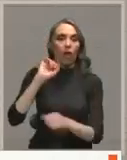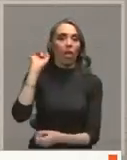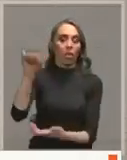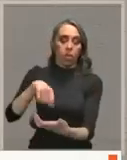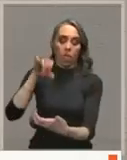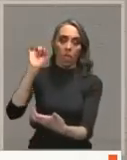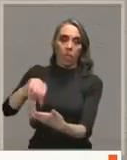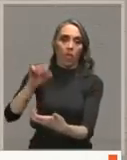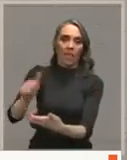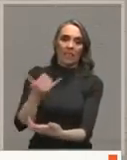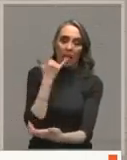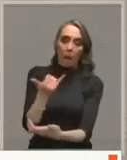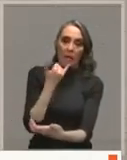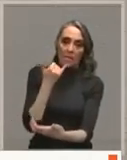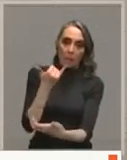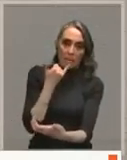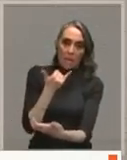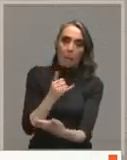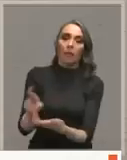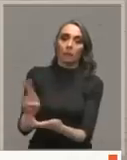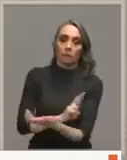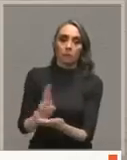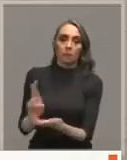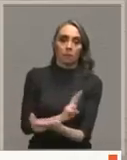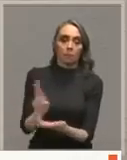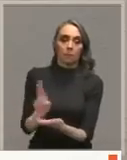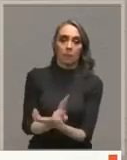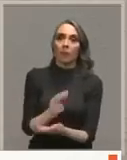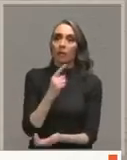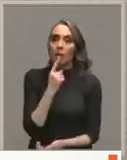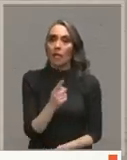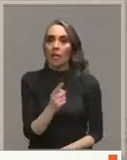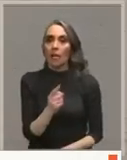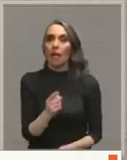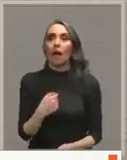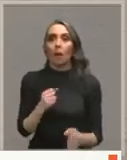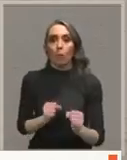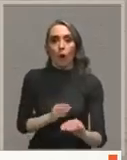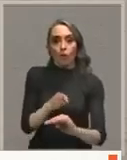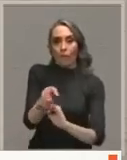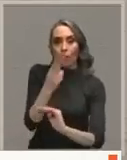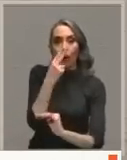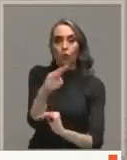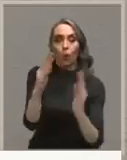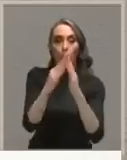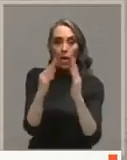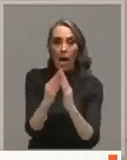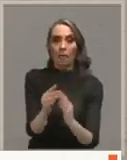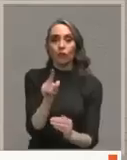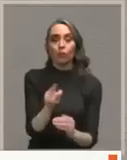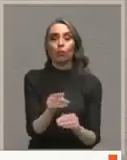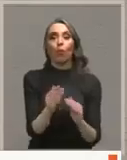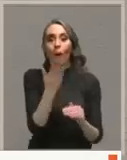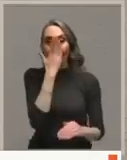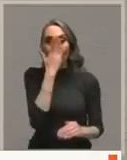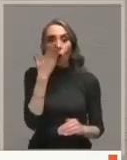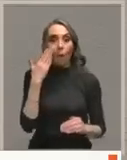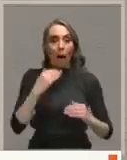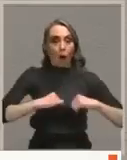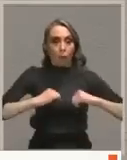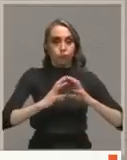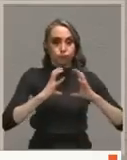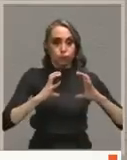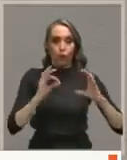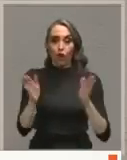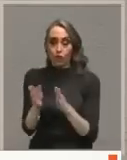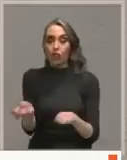ignorándolos. Volvieron a mandarle mensajes. Ponde, podemos visitarte en tu casa también, o cuando andes en el furgón blanco grande o el chico